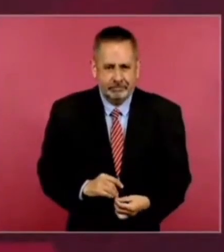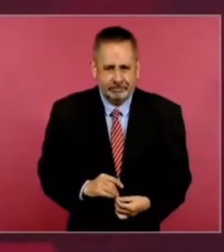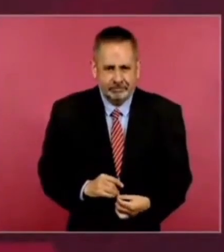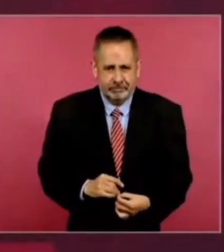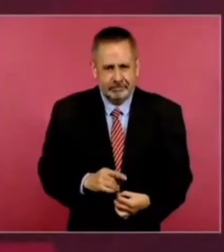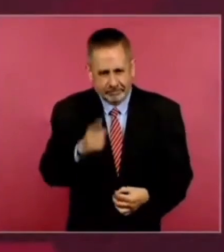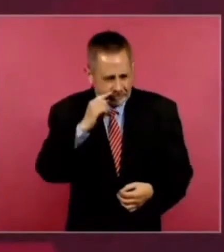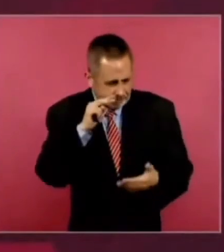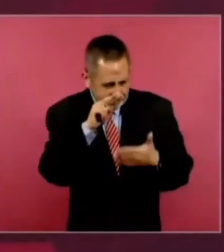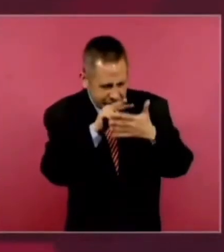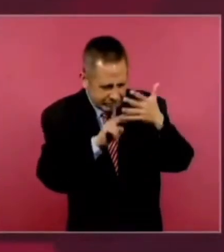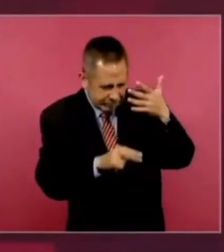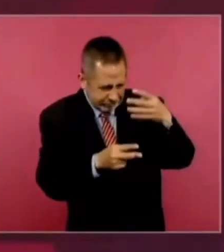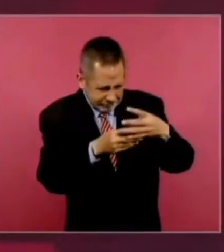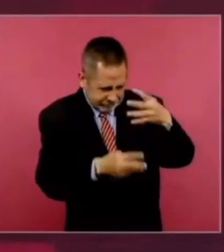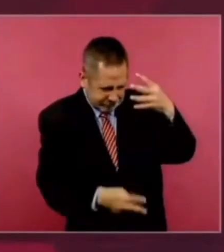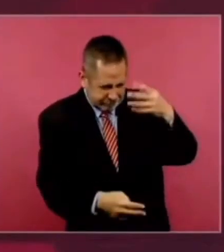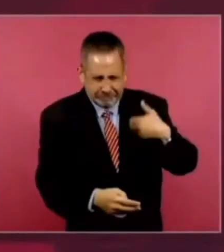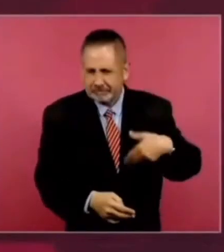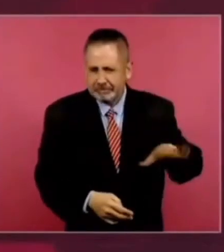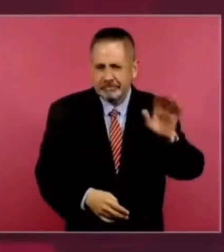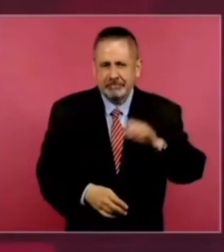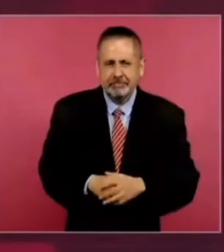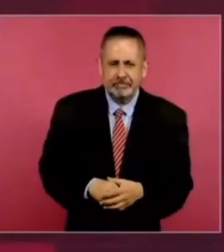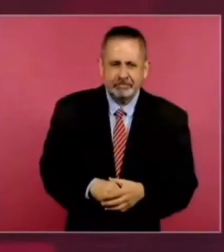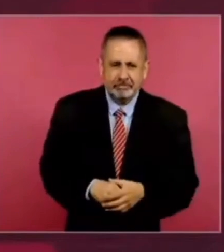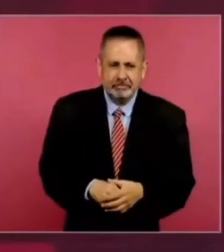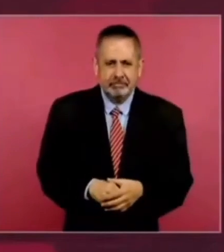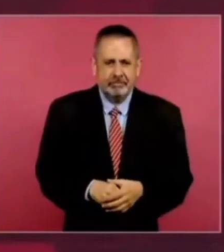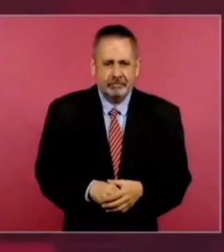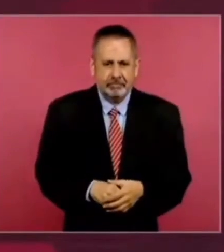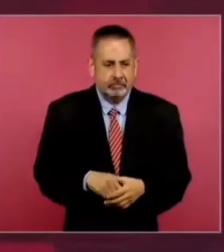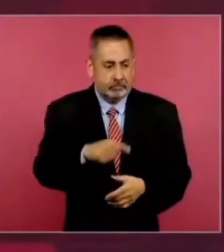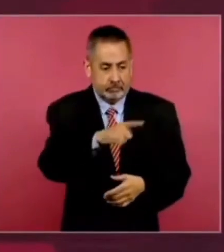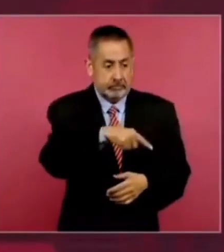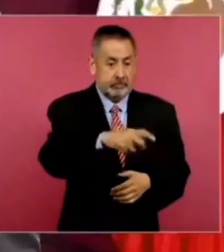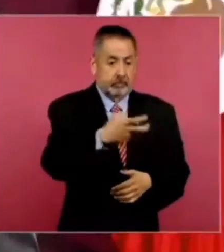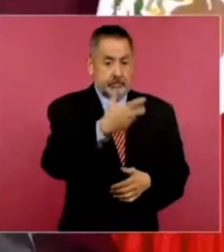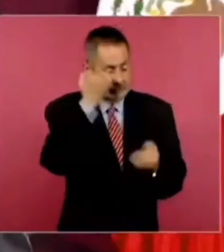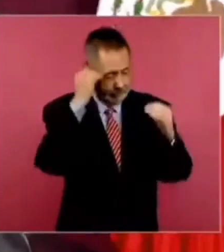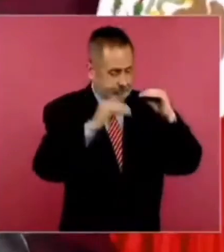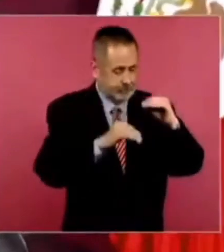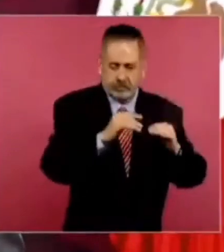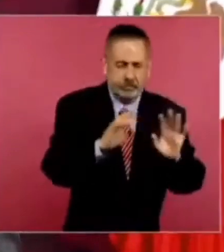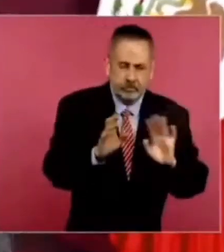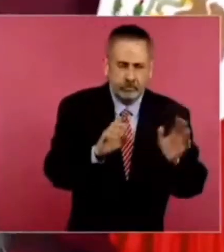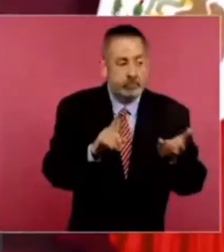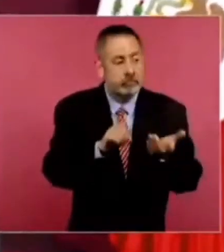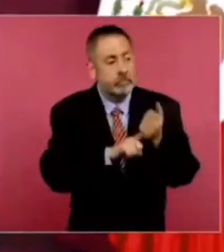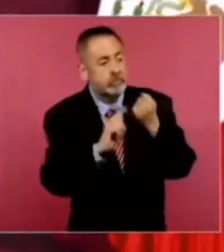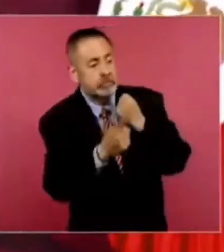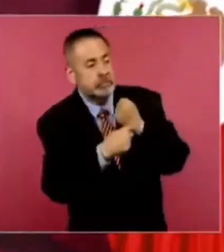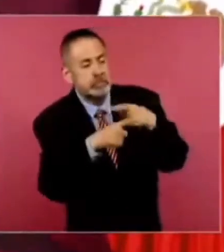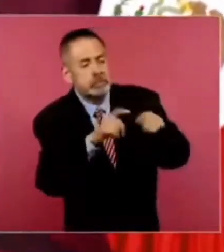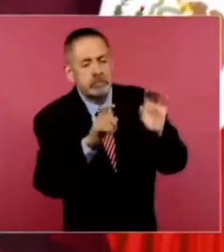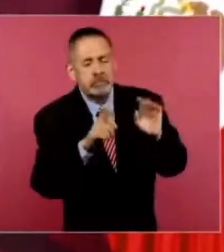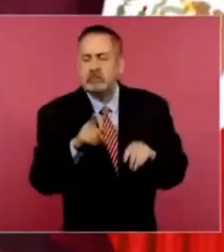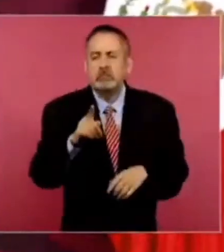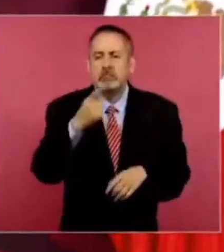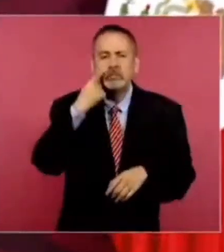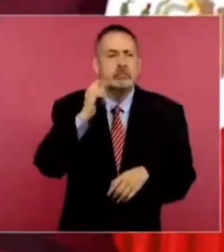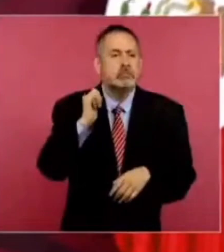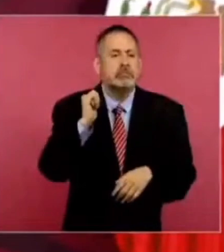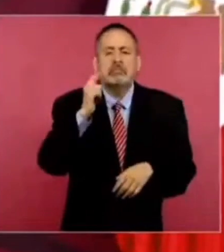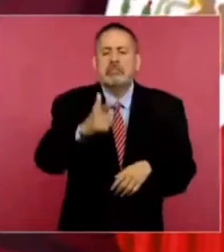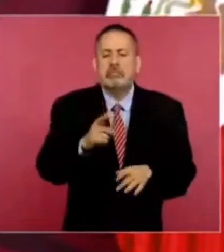Vean. No estoy diciendo que ellos lo armaron, no. Sino que cualquier cosa,